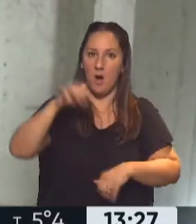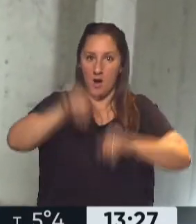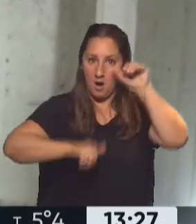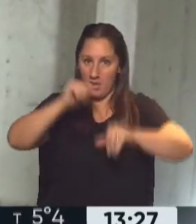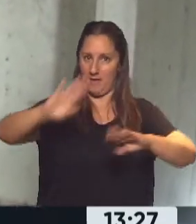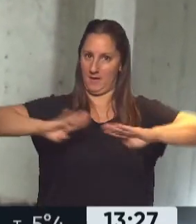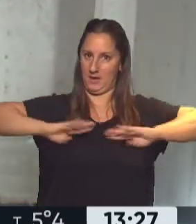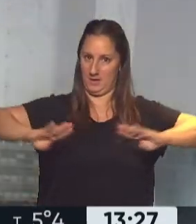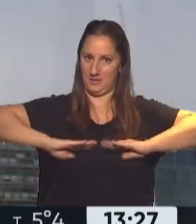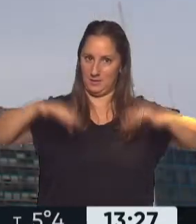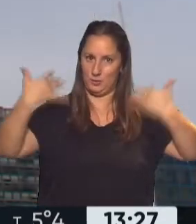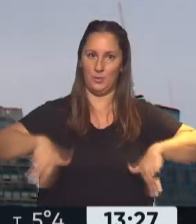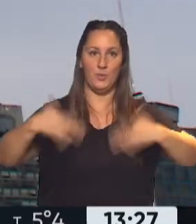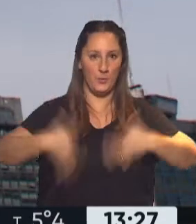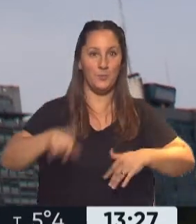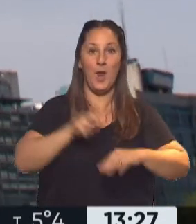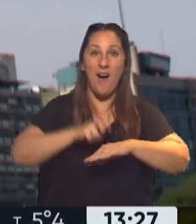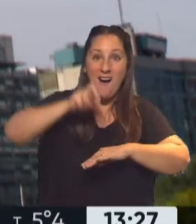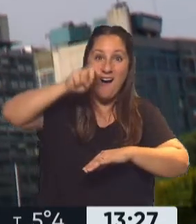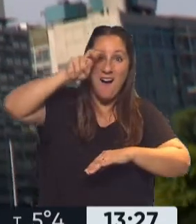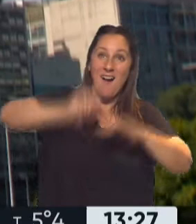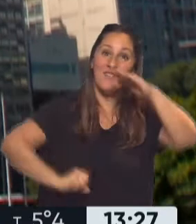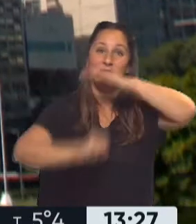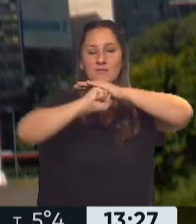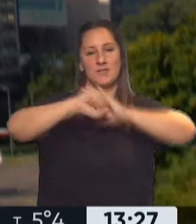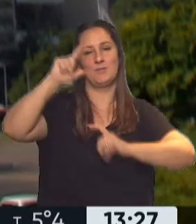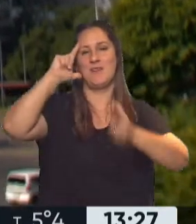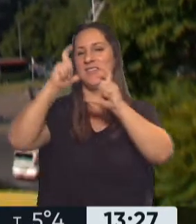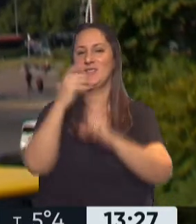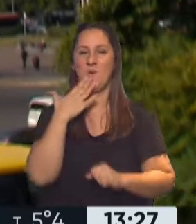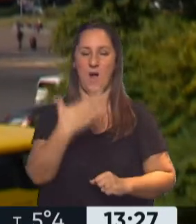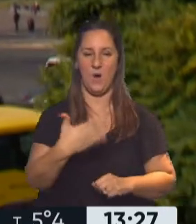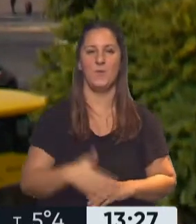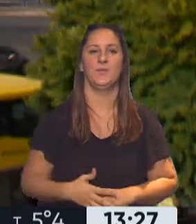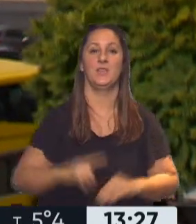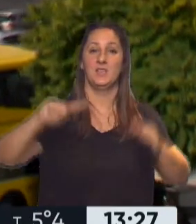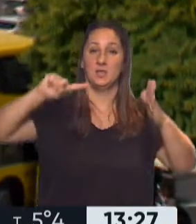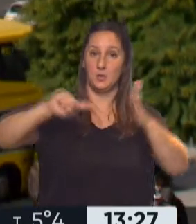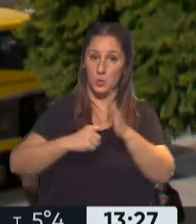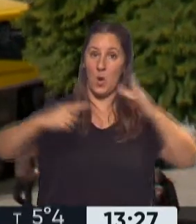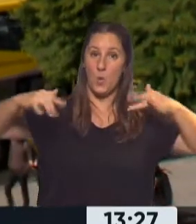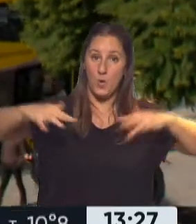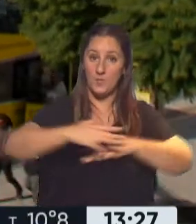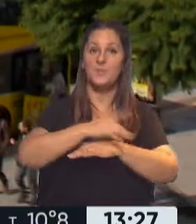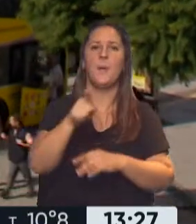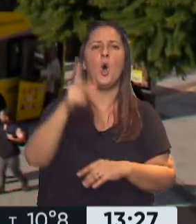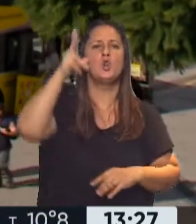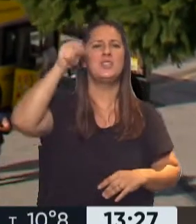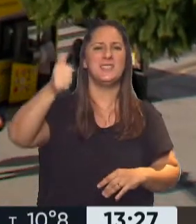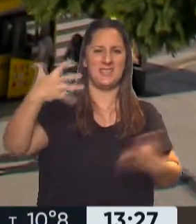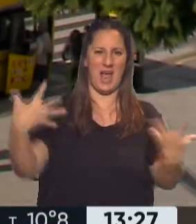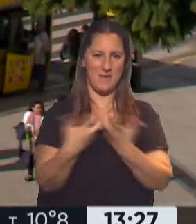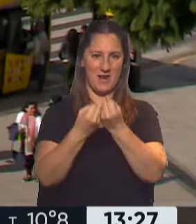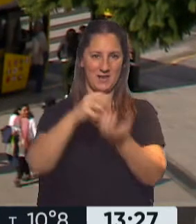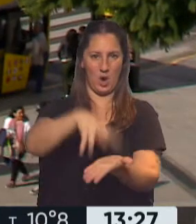subir, pero bueno, es una experiencia inolvidable. La ciudad de Buenos Aires celebra los primeros 86 años del